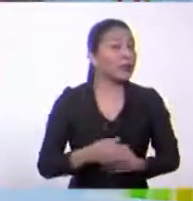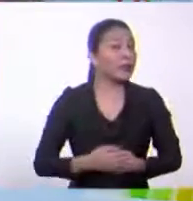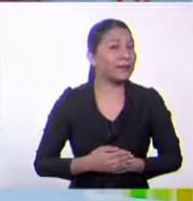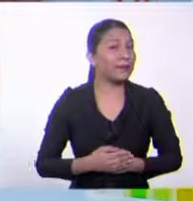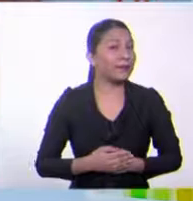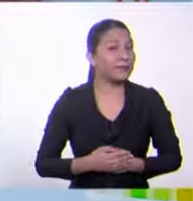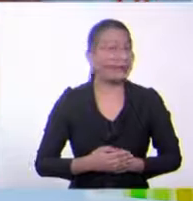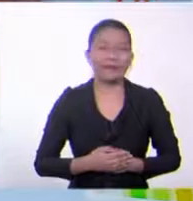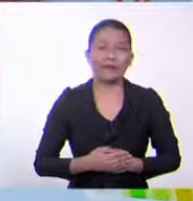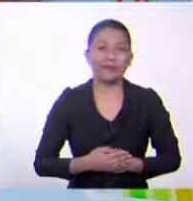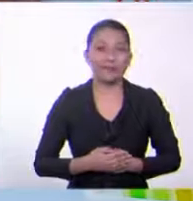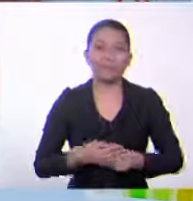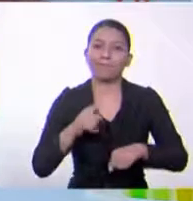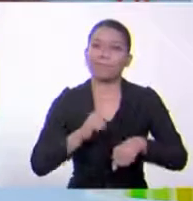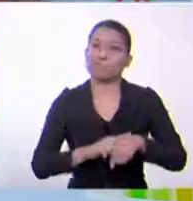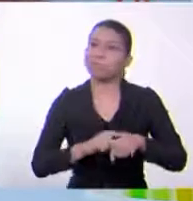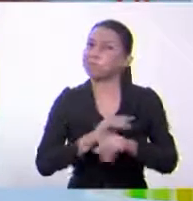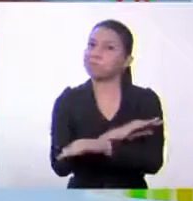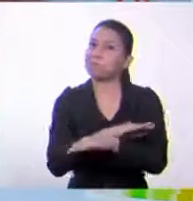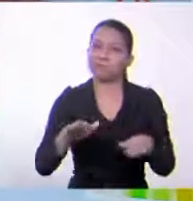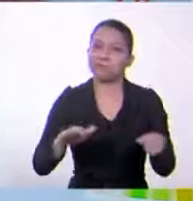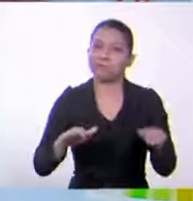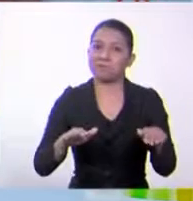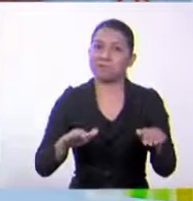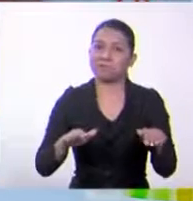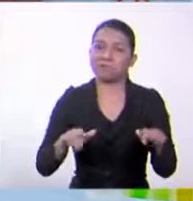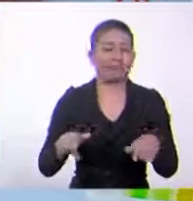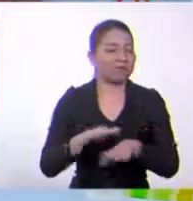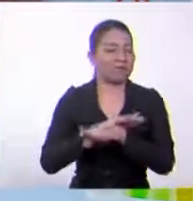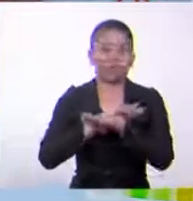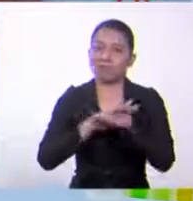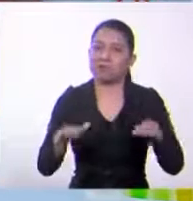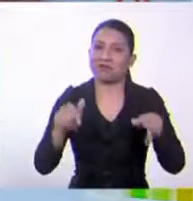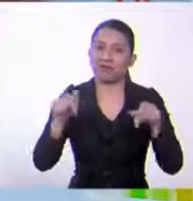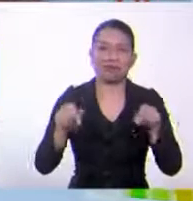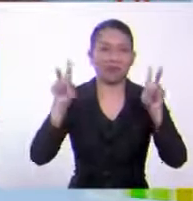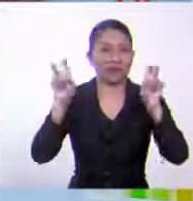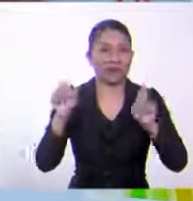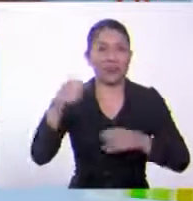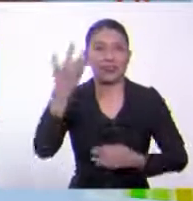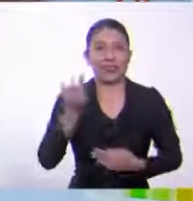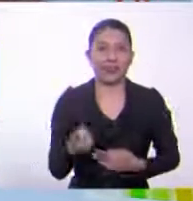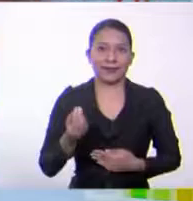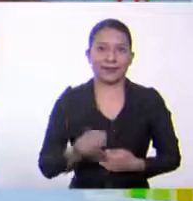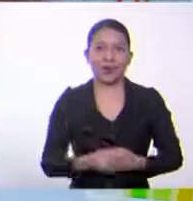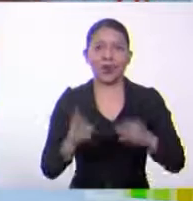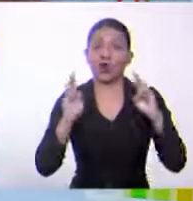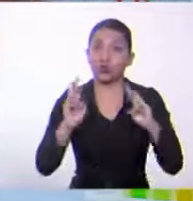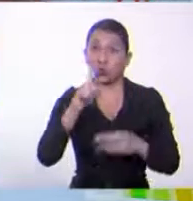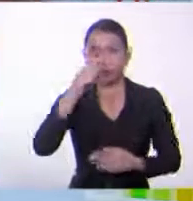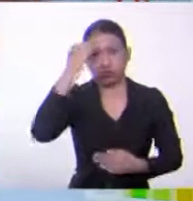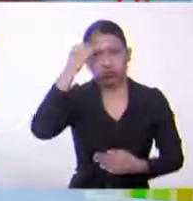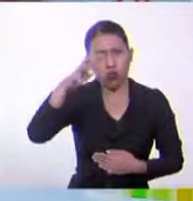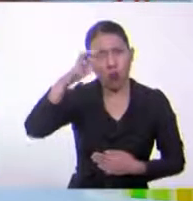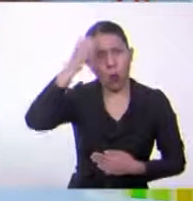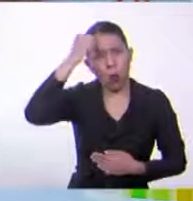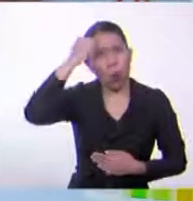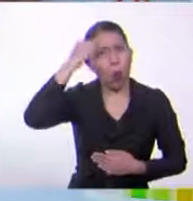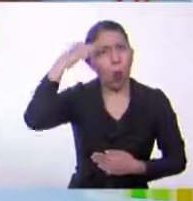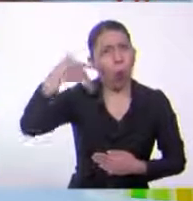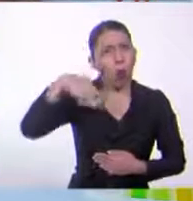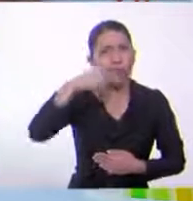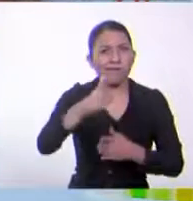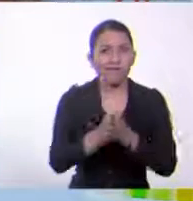Ha llegado la hora de despedirnos. Hemos finalizado el capítulo de este día. Espero que hayas aprendido muchísimo y lo